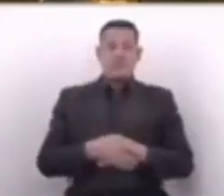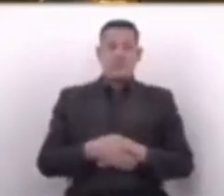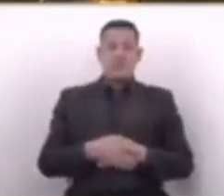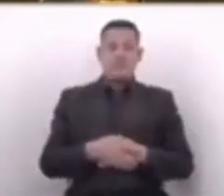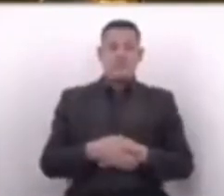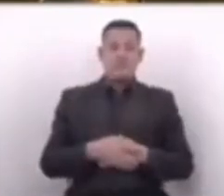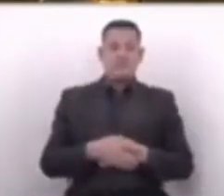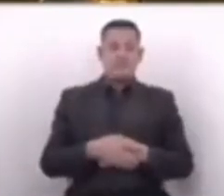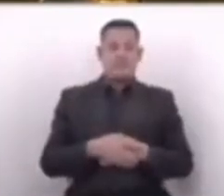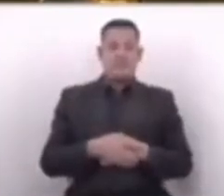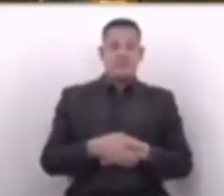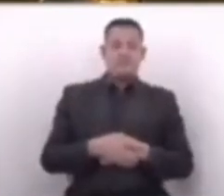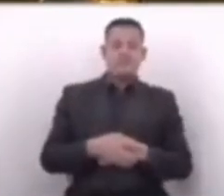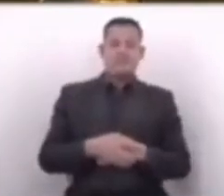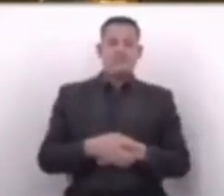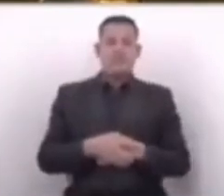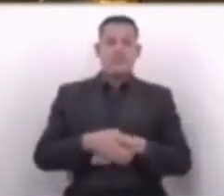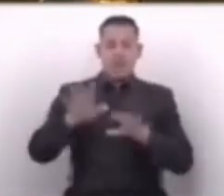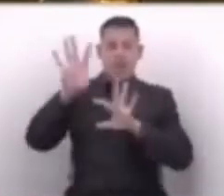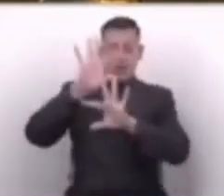Sobre todo, de hecho,